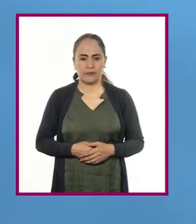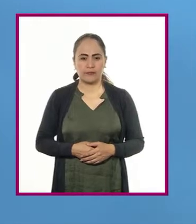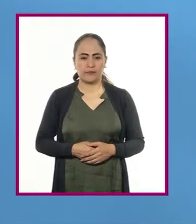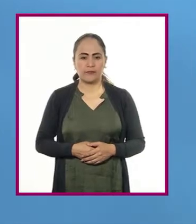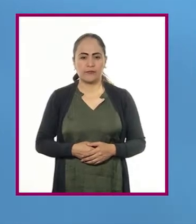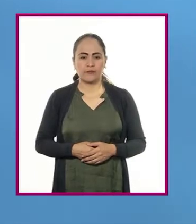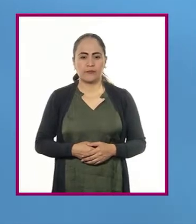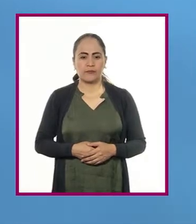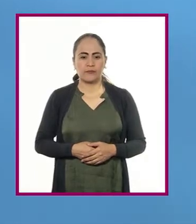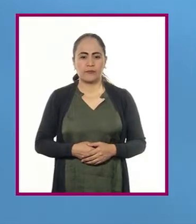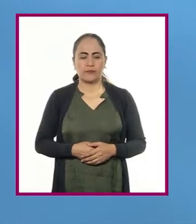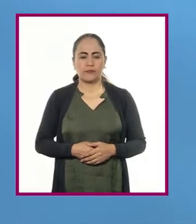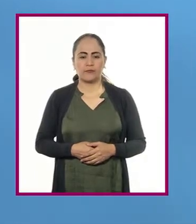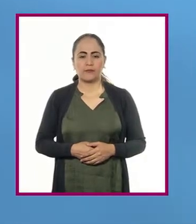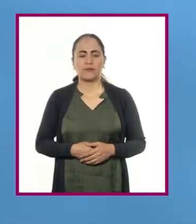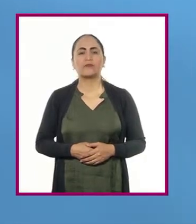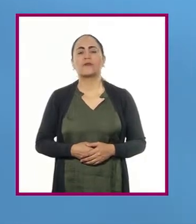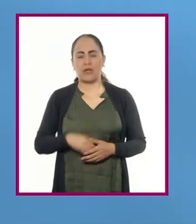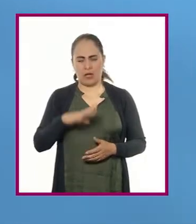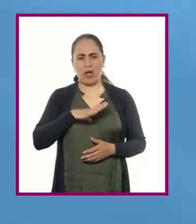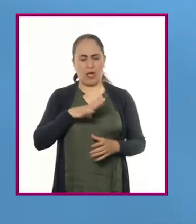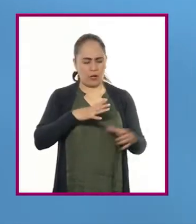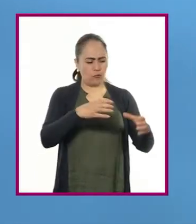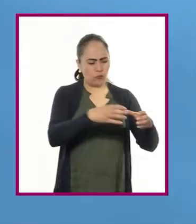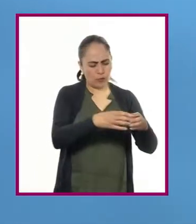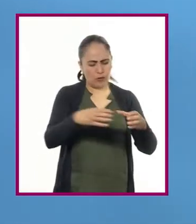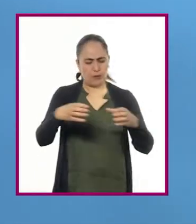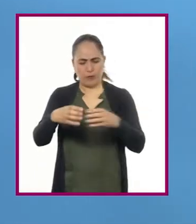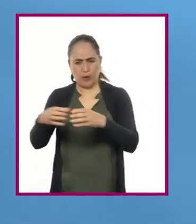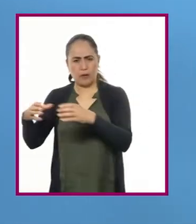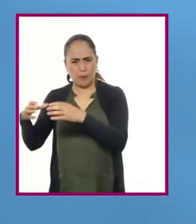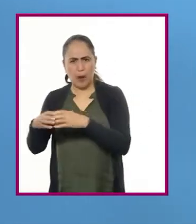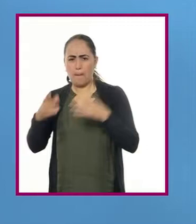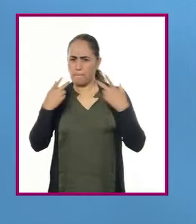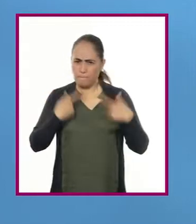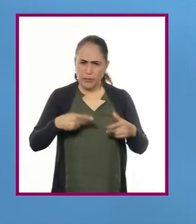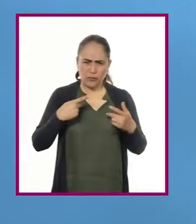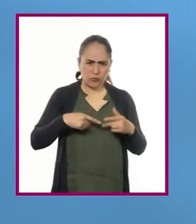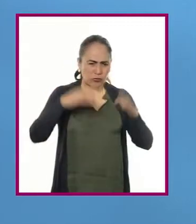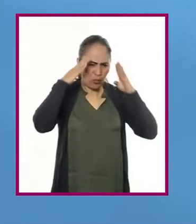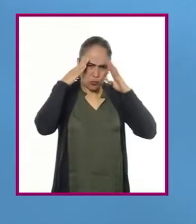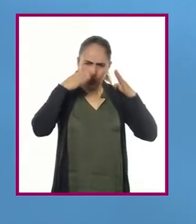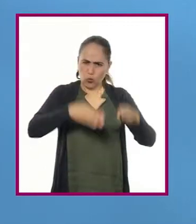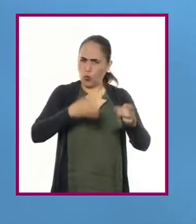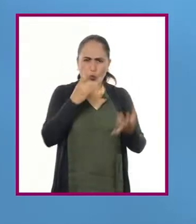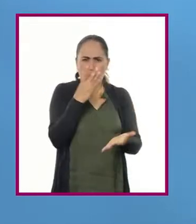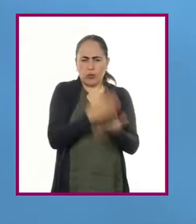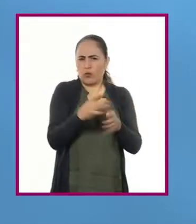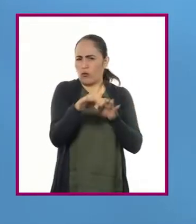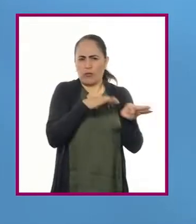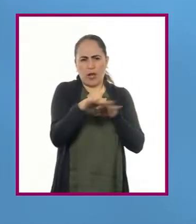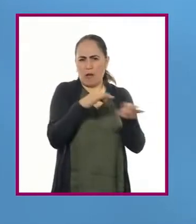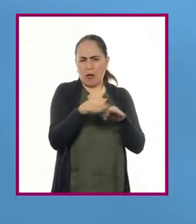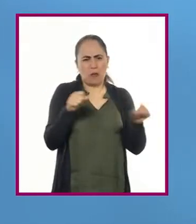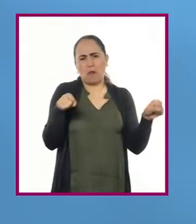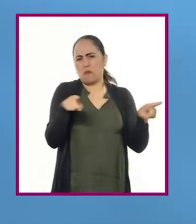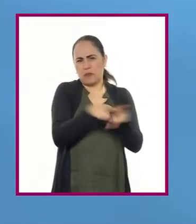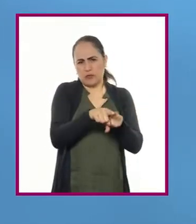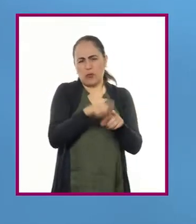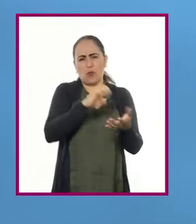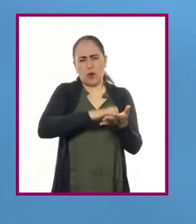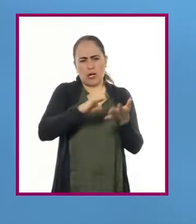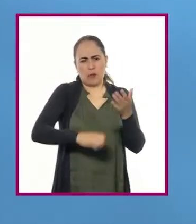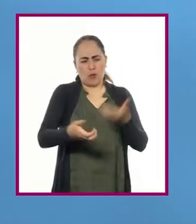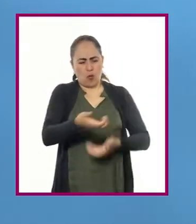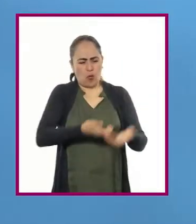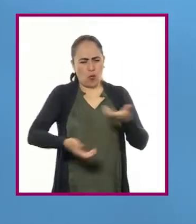español. Había corporaciones constituidas por gente que se dedicaba al mismo oficio, como el caso de los